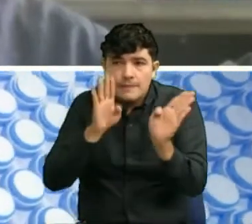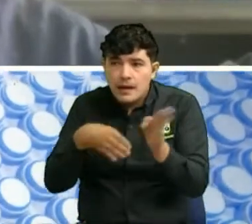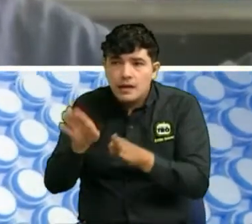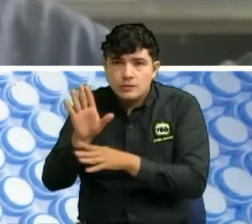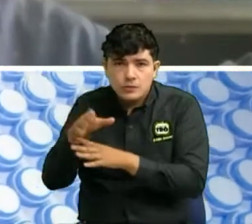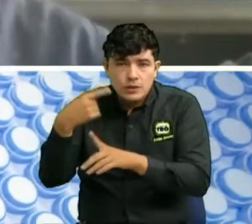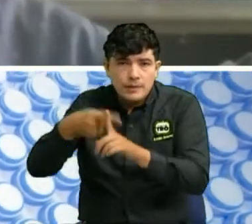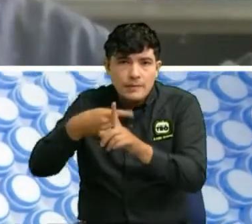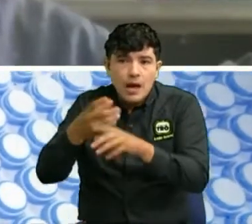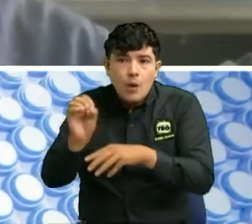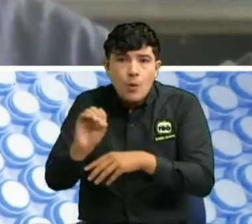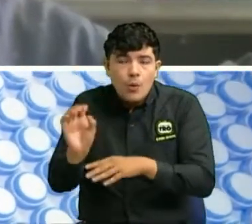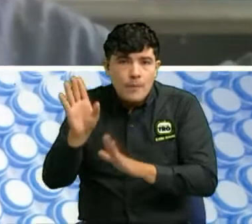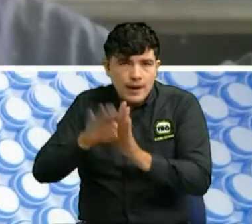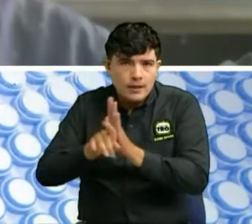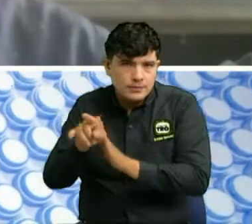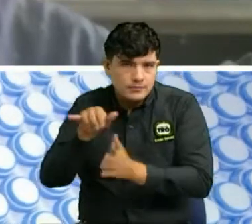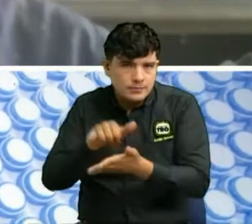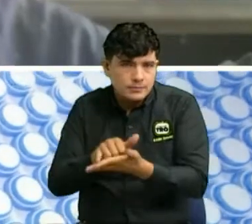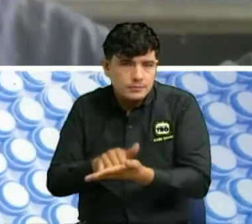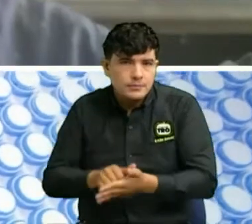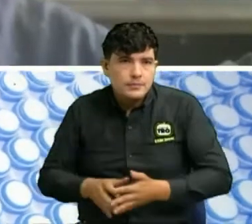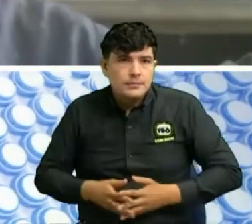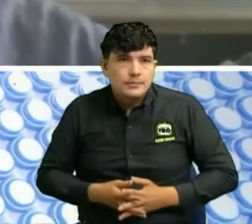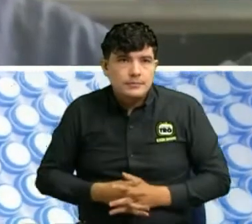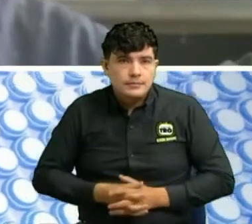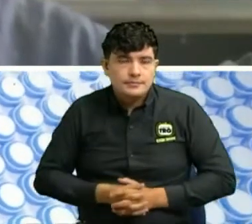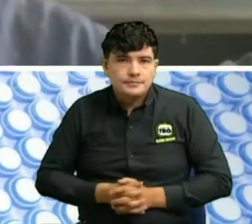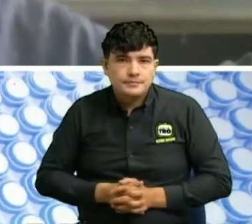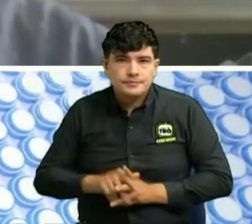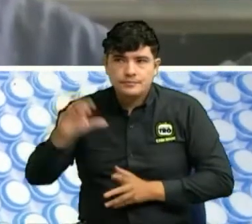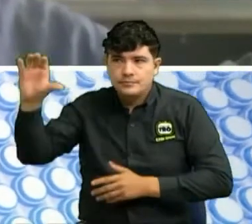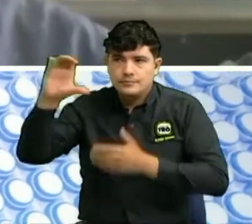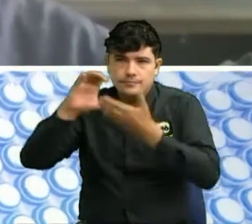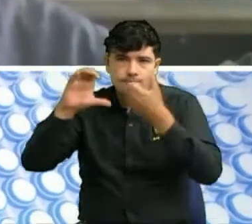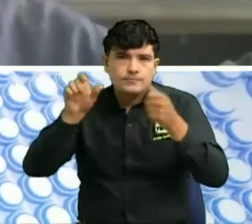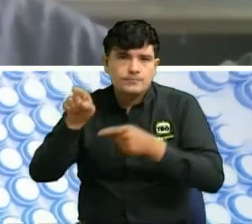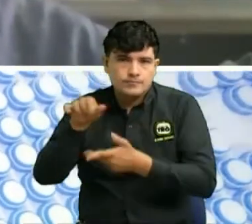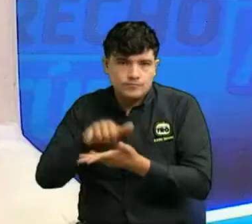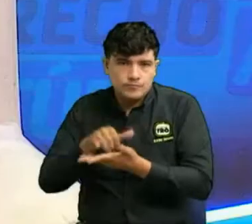de descuento, porque esto es un descuento directo por nómina de pensionados.